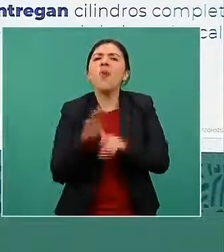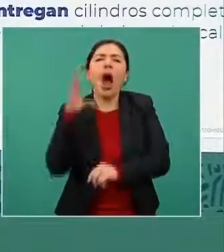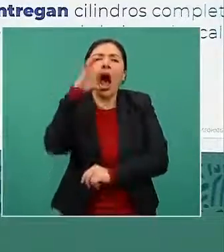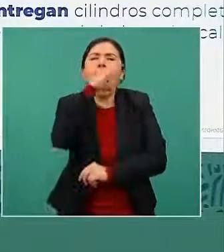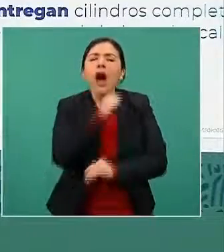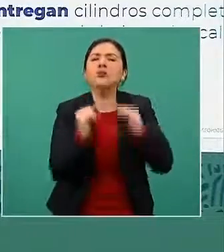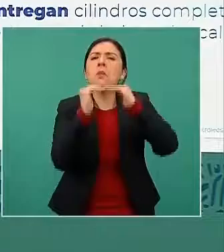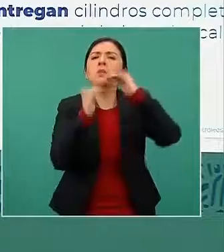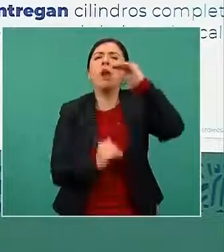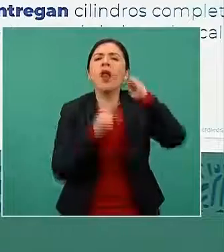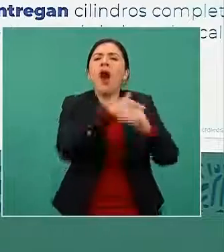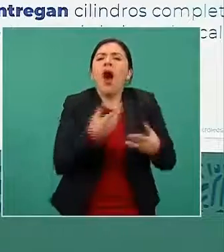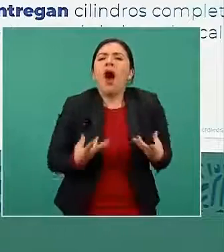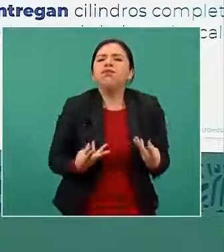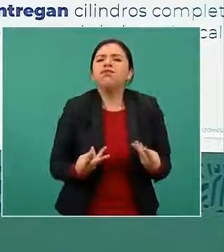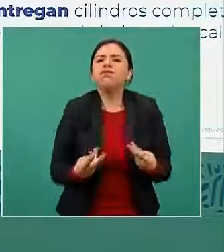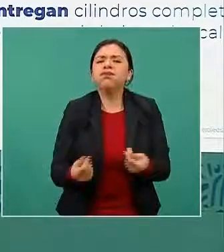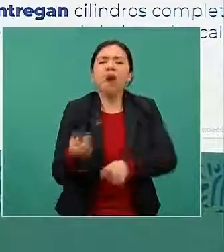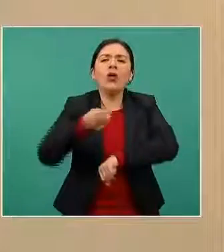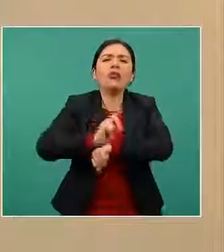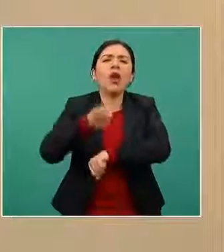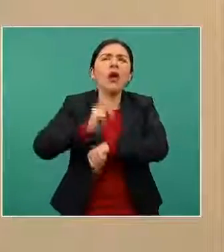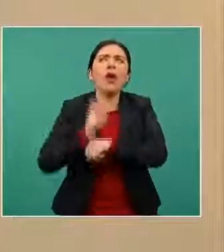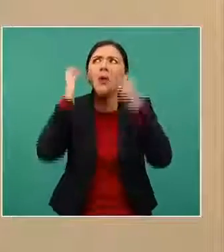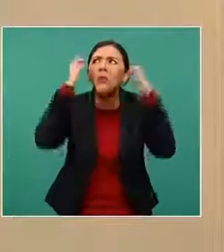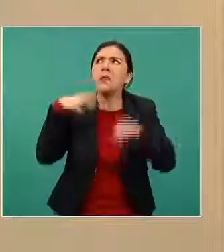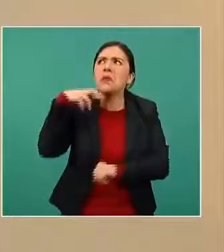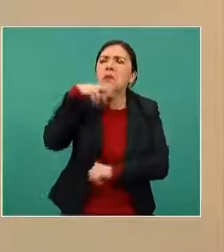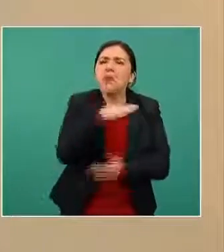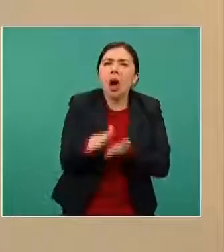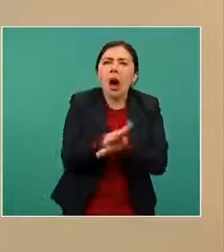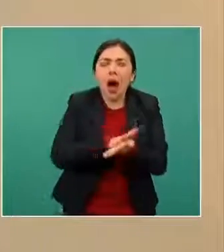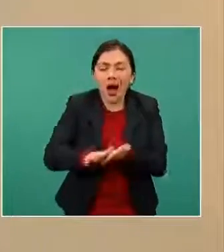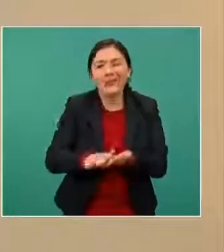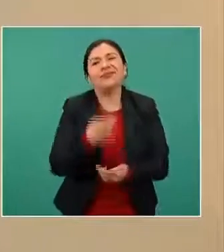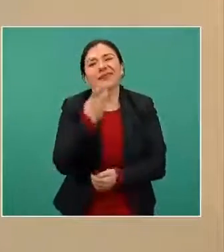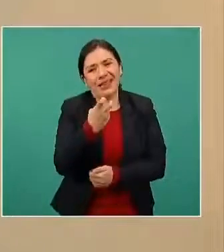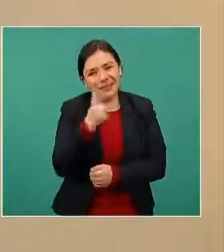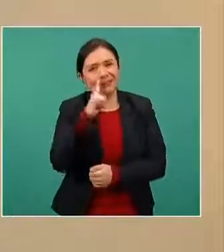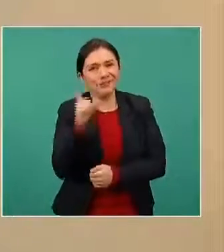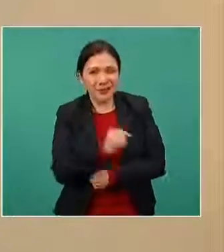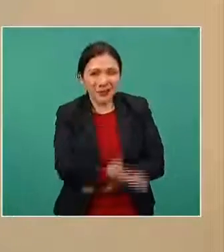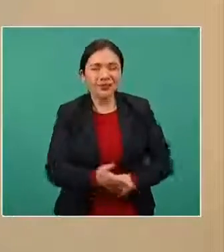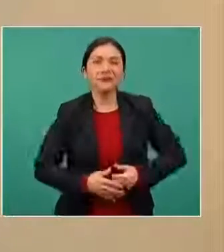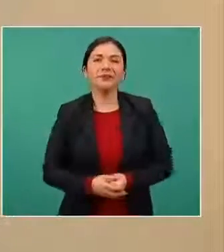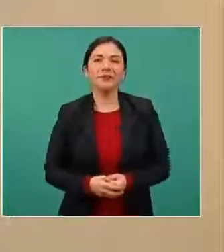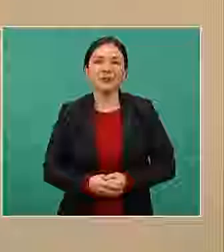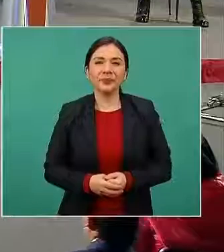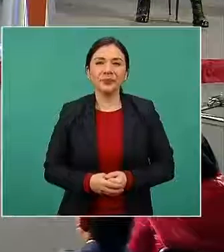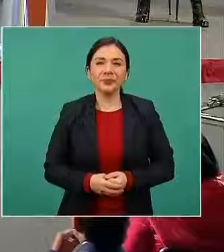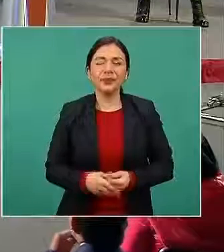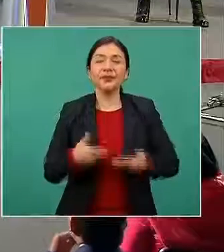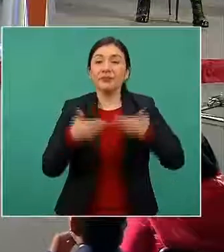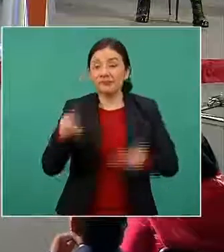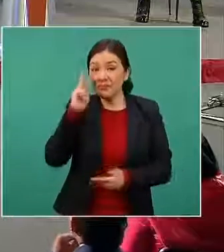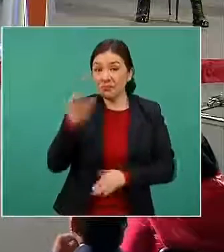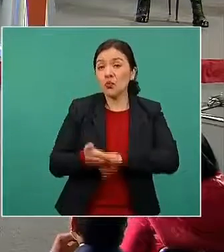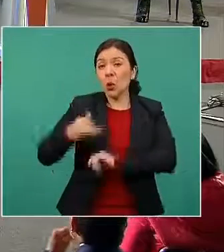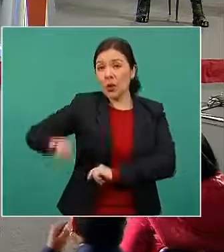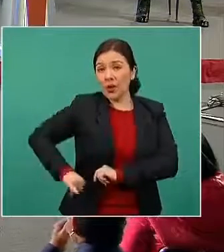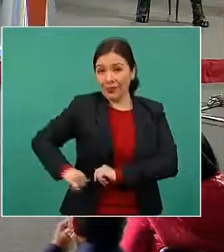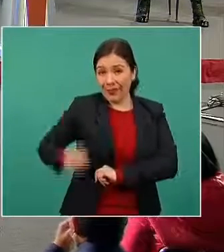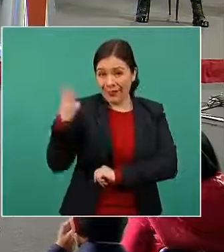que trae como consecuencia que dura menos días ese cilindro. La que sigue, por favor. Esta gráfica es muy